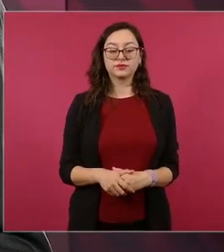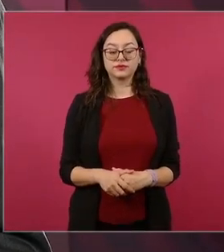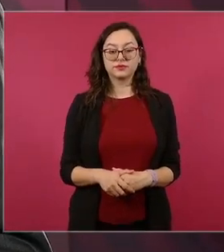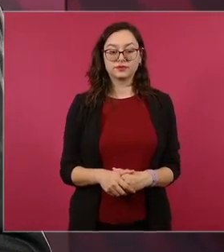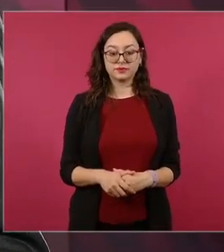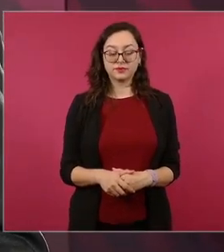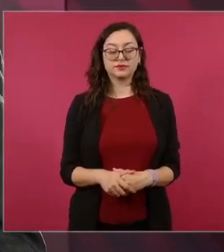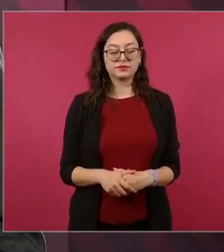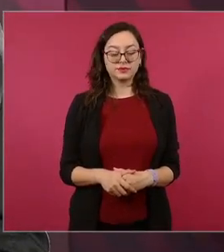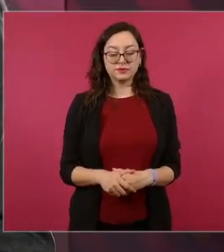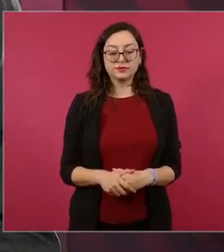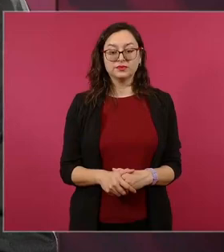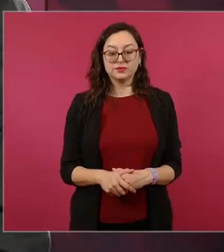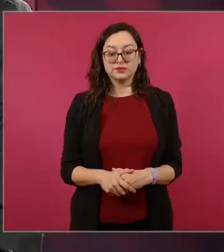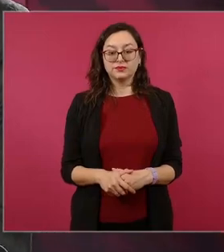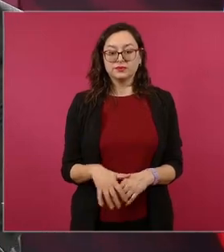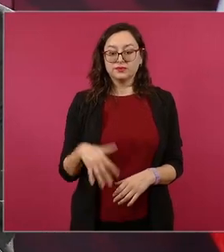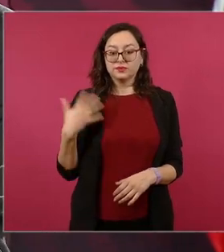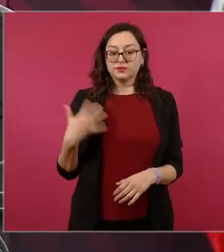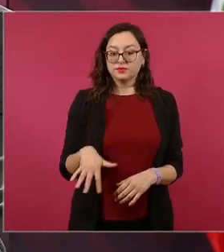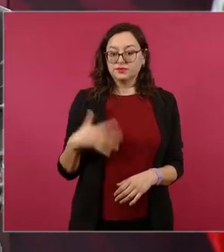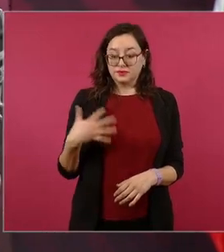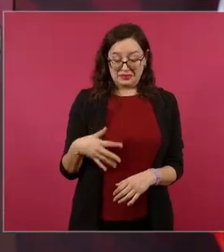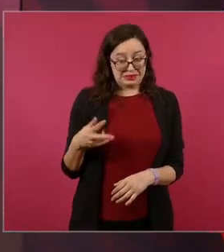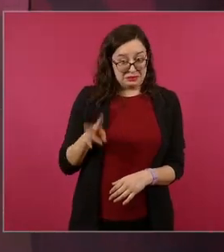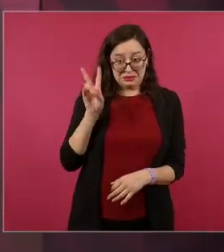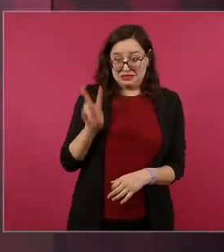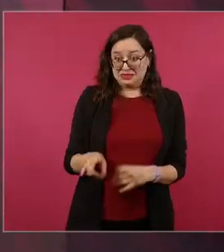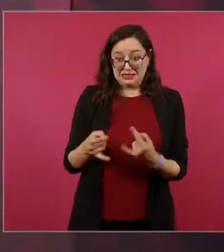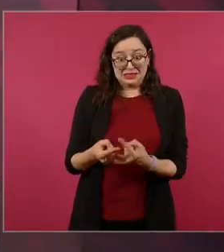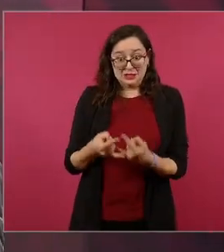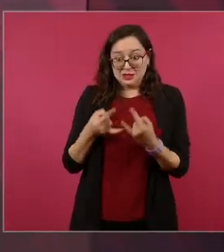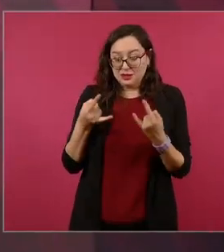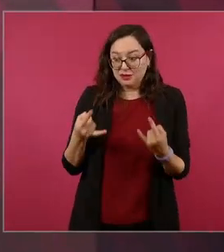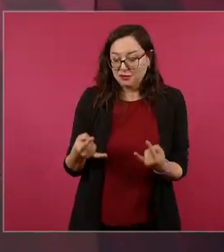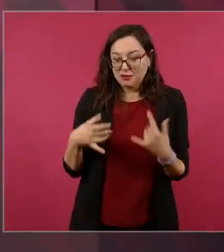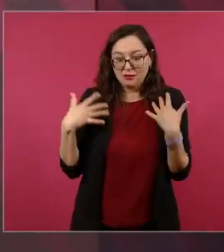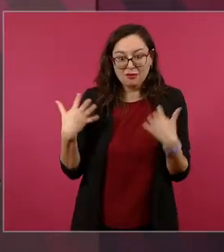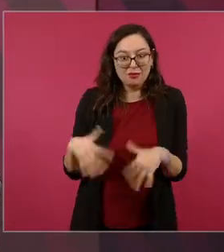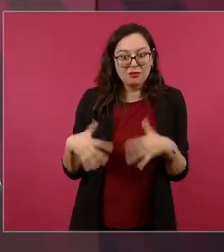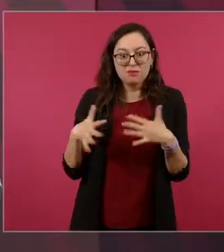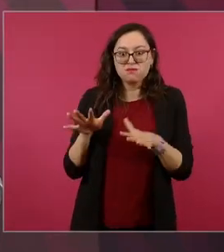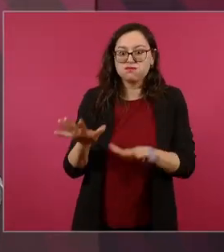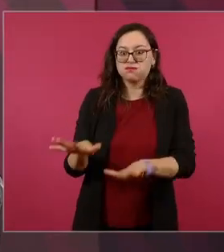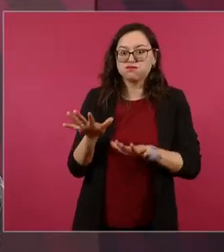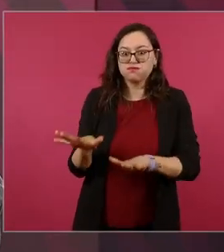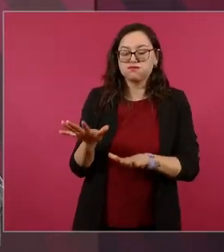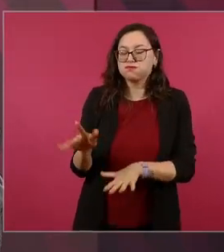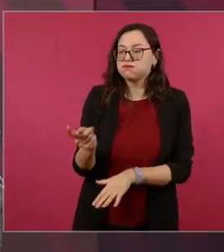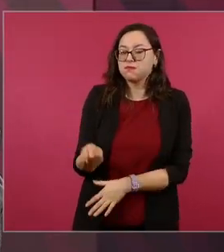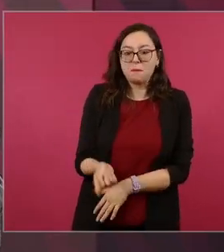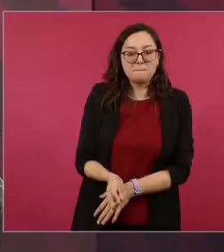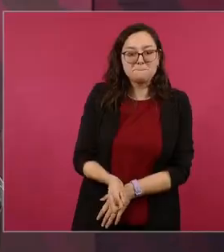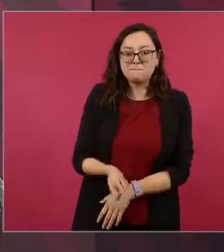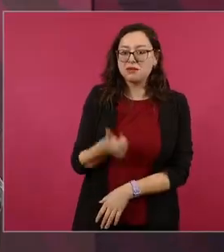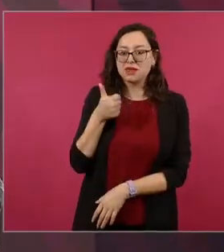Es realmente un hecho histórico. Estamos viviendo un momento